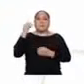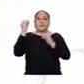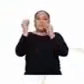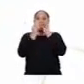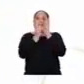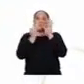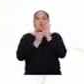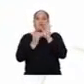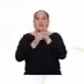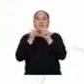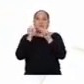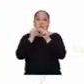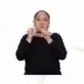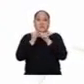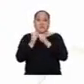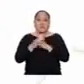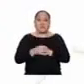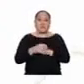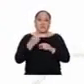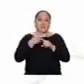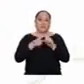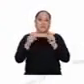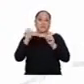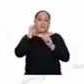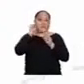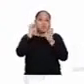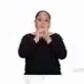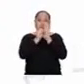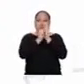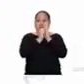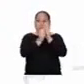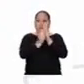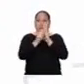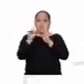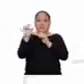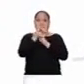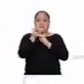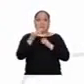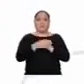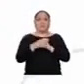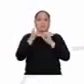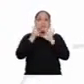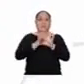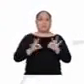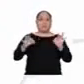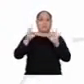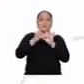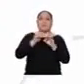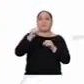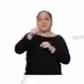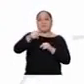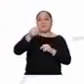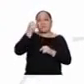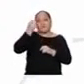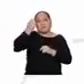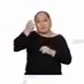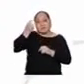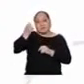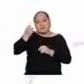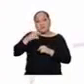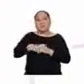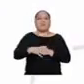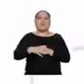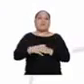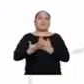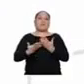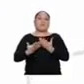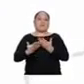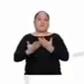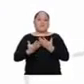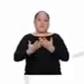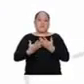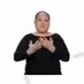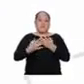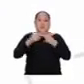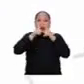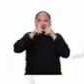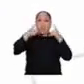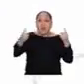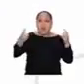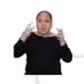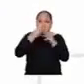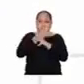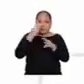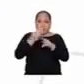simbólicamente, pero significa lo mismo. Es importante que puedan comprender el lenguaje matemático, porque